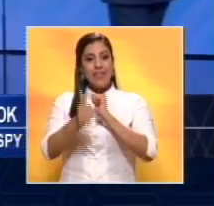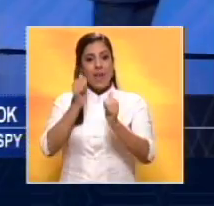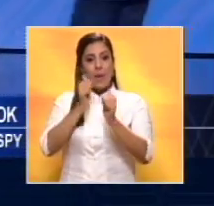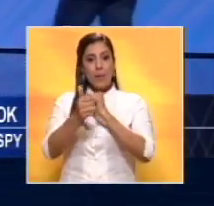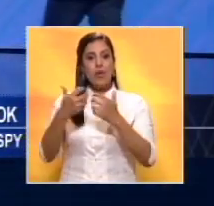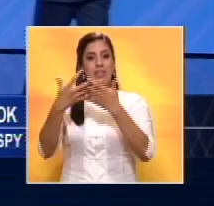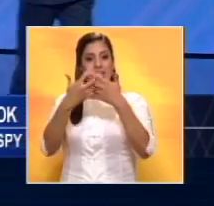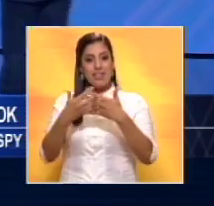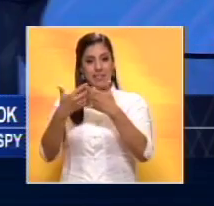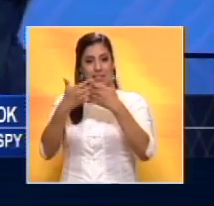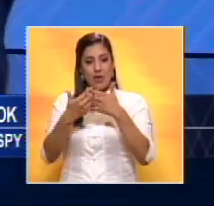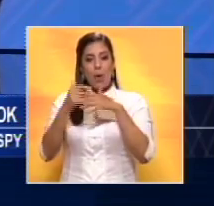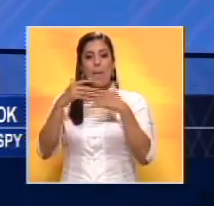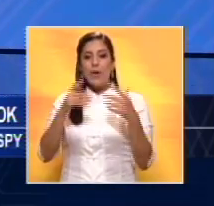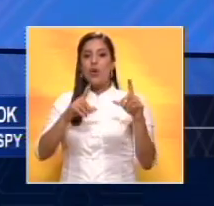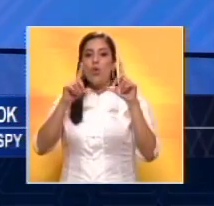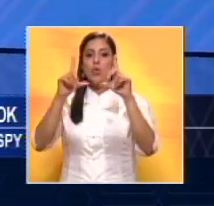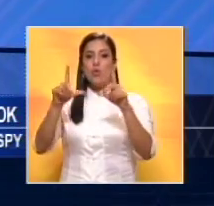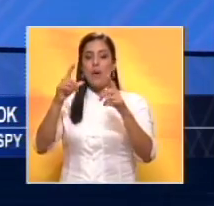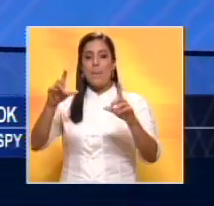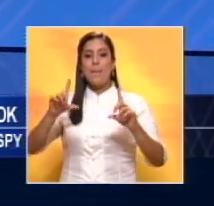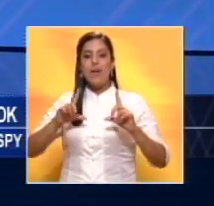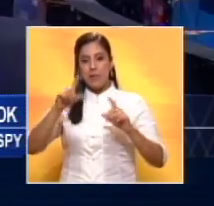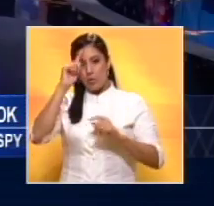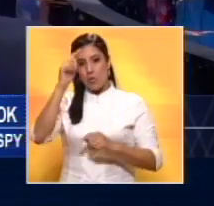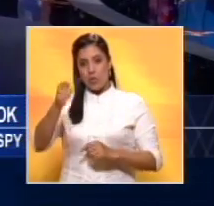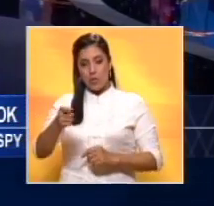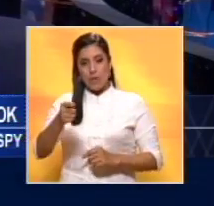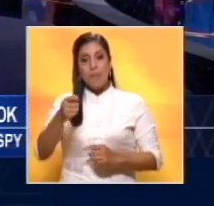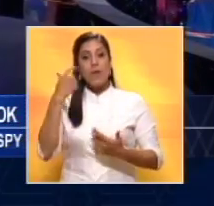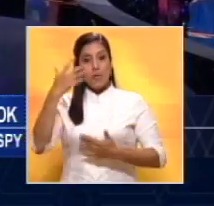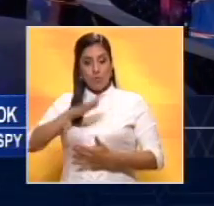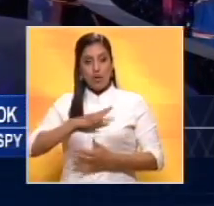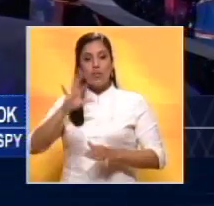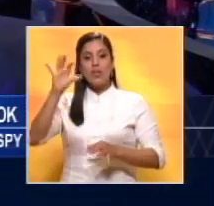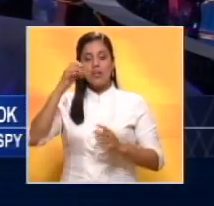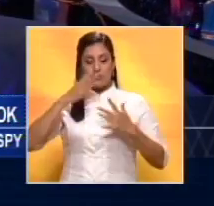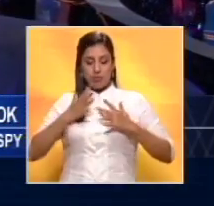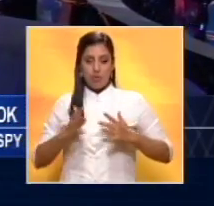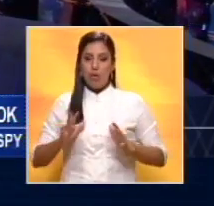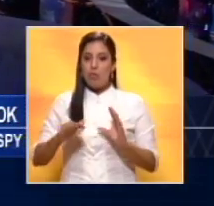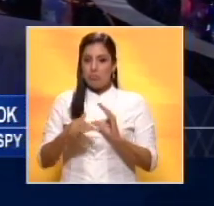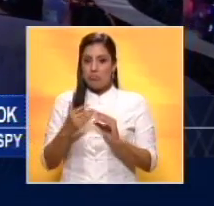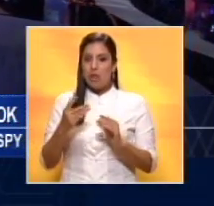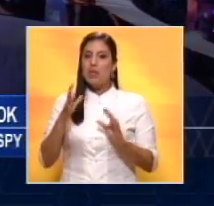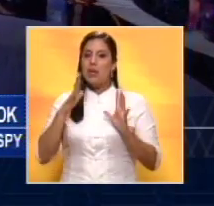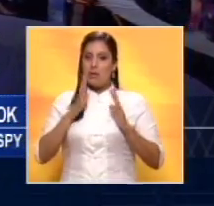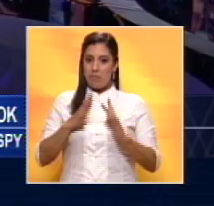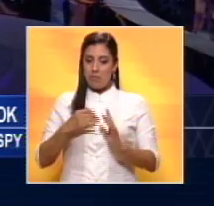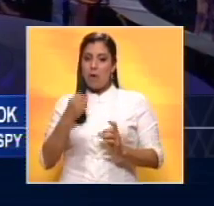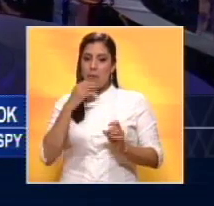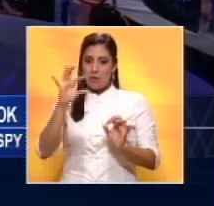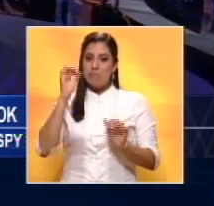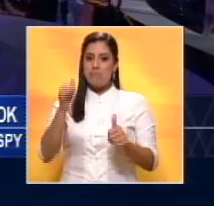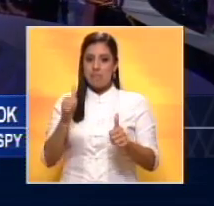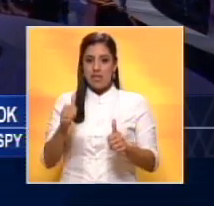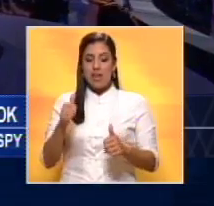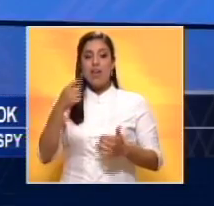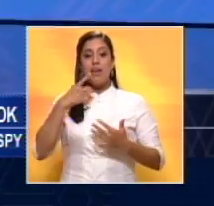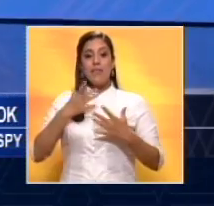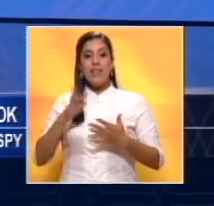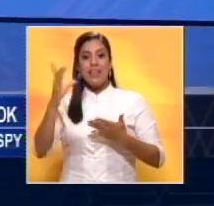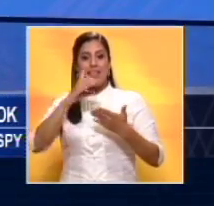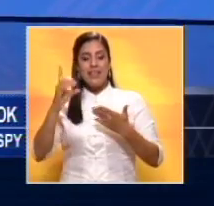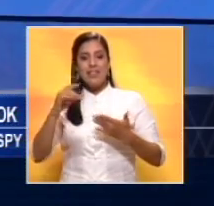año de Estados Unidos para entregar el premio honorífico. Michelle eligió un look vanguardista, osado pero acertado. Ella lució